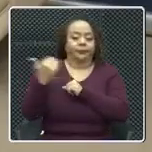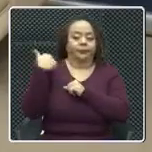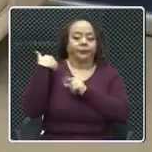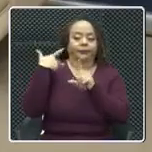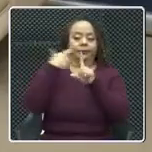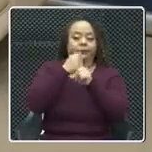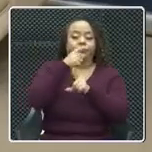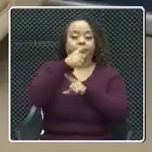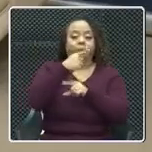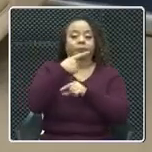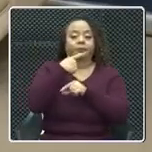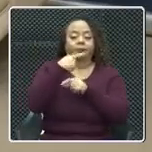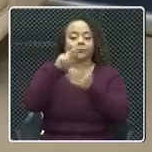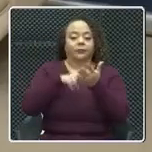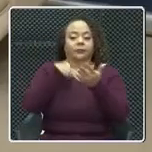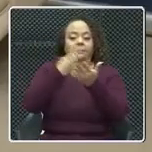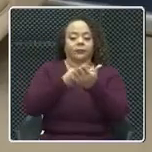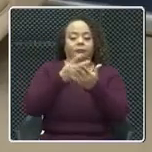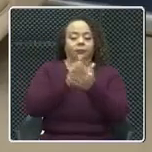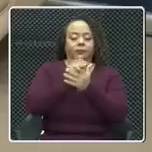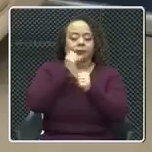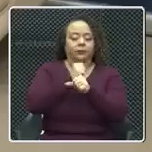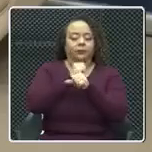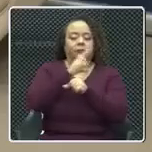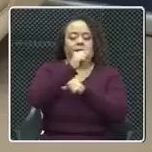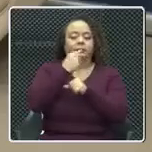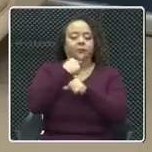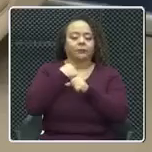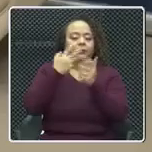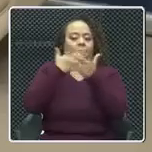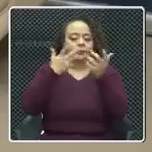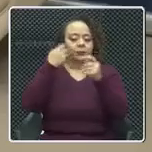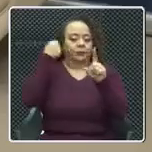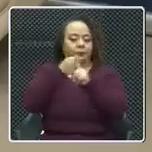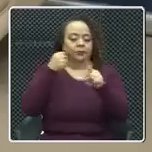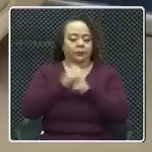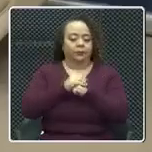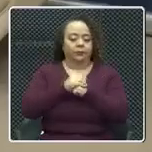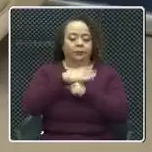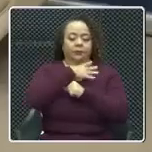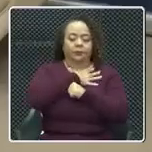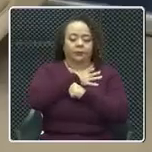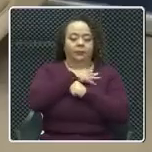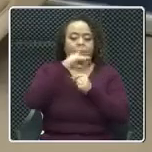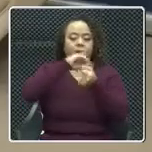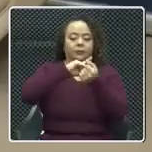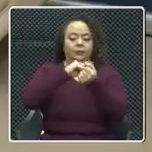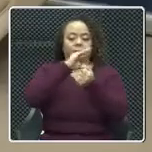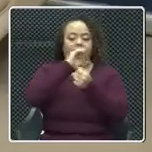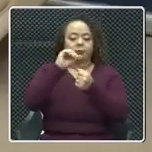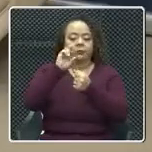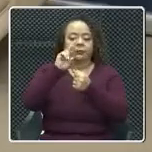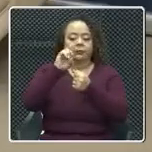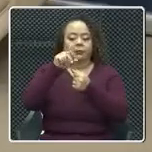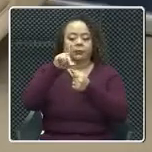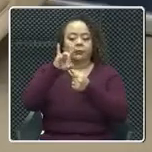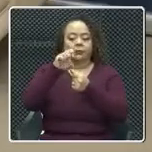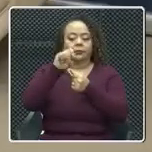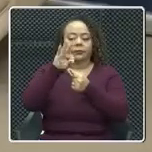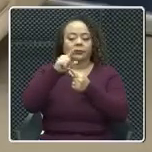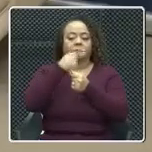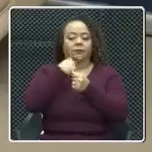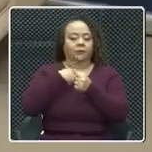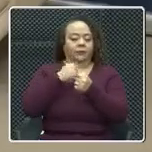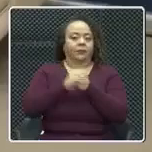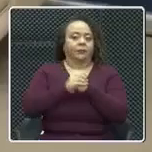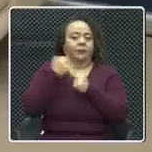dice que usted se cayó en el trabajo y no me dice que se golpeó, ¿verdad? Uh-huh. Y a mí, soy médico y soy ortopedista, y se me ocurre empezarlo a operar a usted de